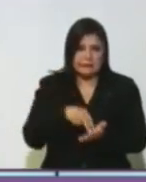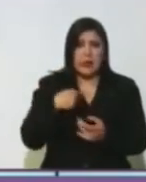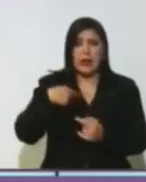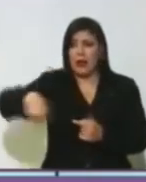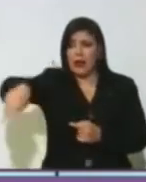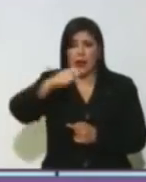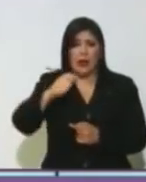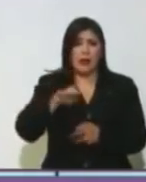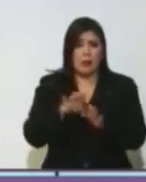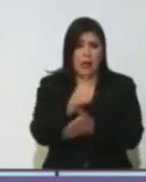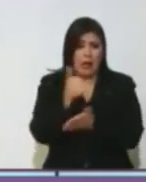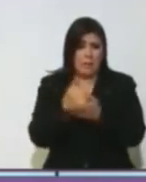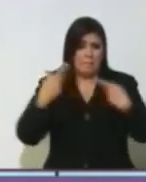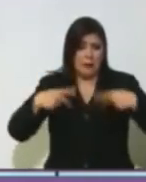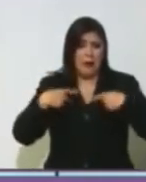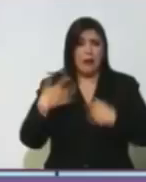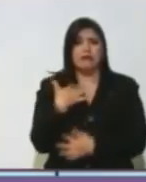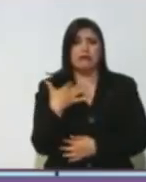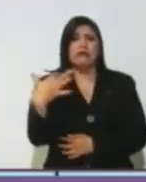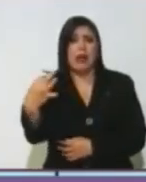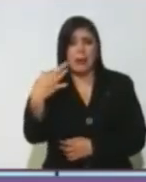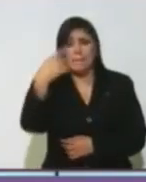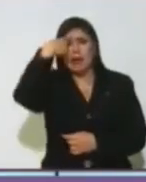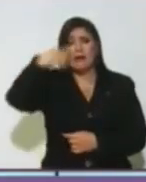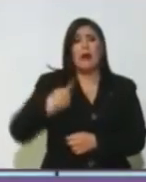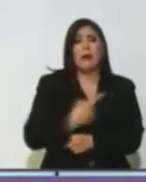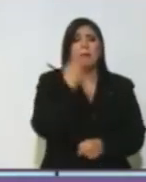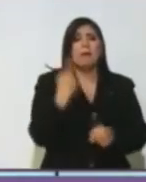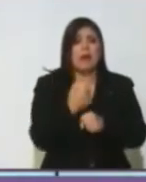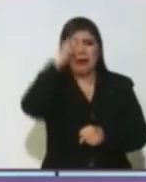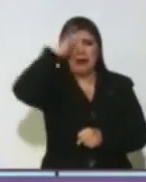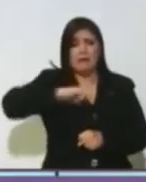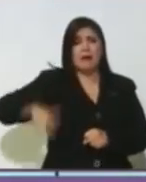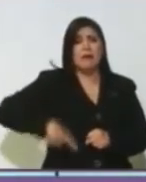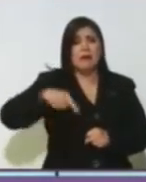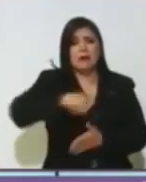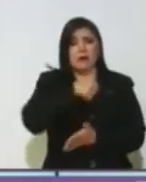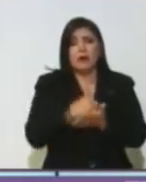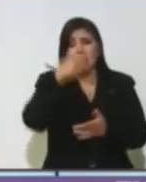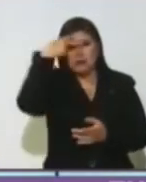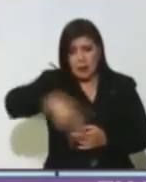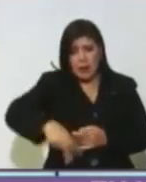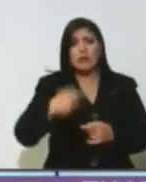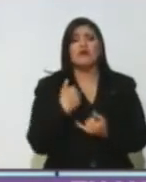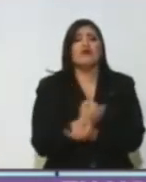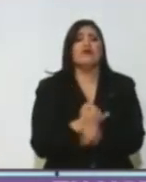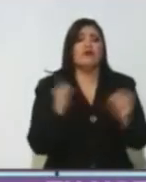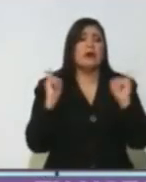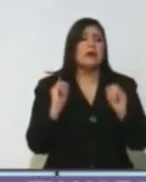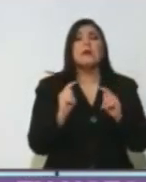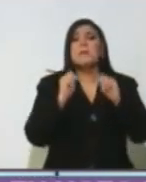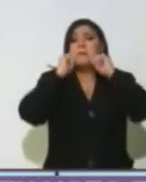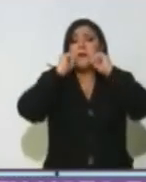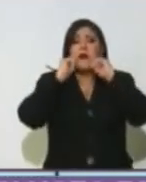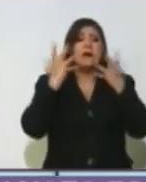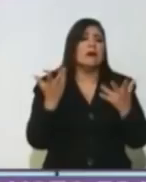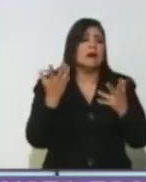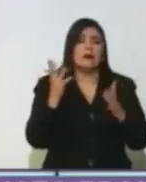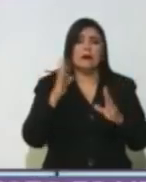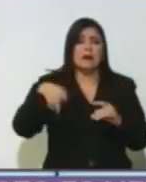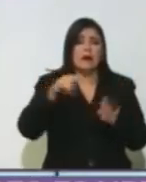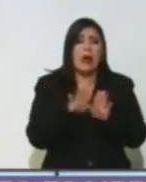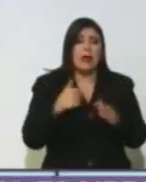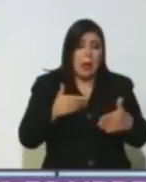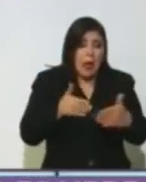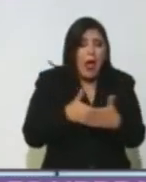eligieron para poder yo ser la primera jefa de gobierno de la ciudad de mexico de manera independiente aunque hayan puesto todas las